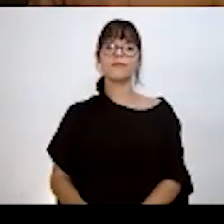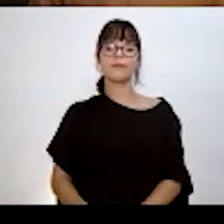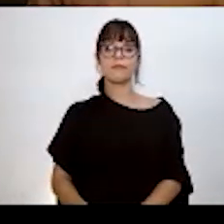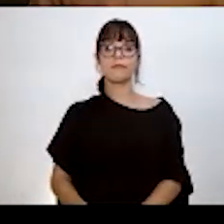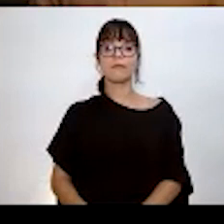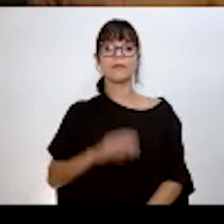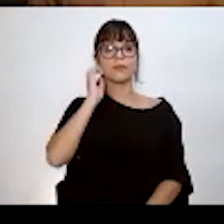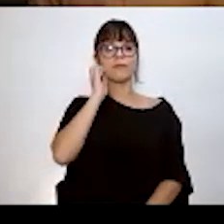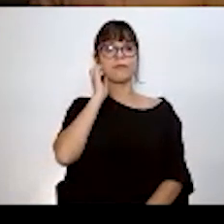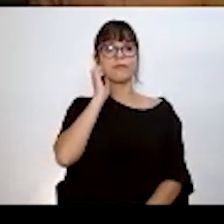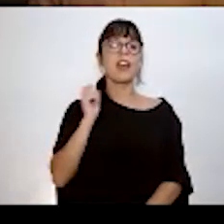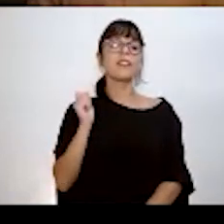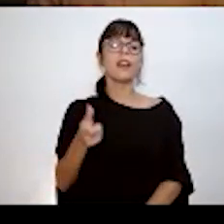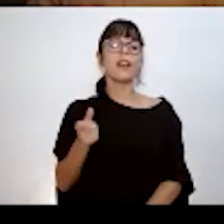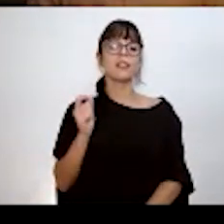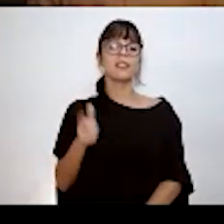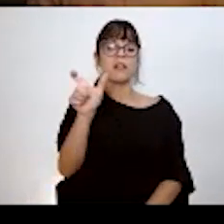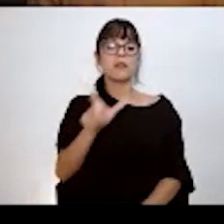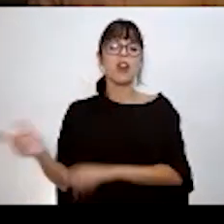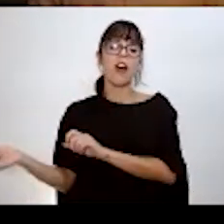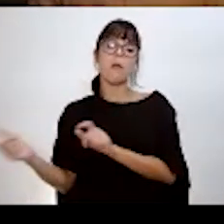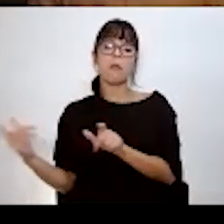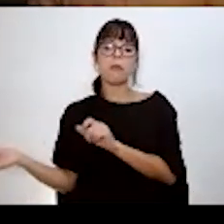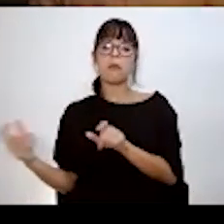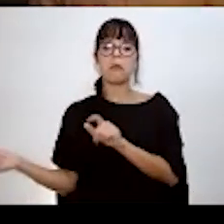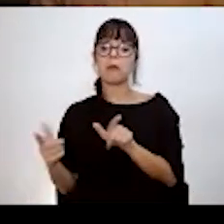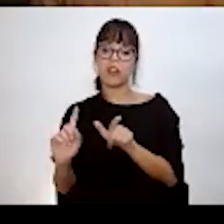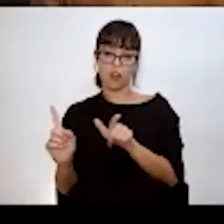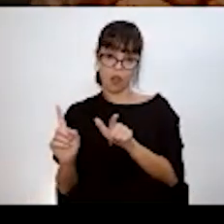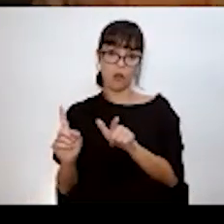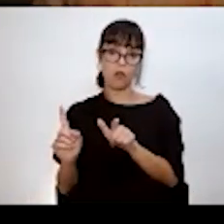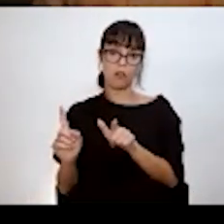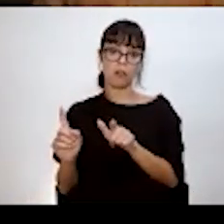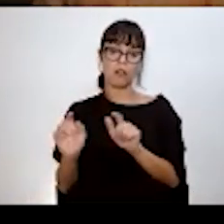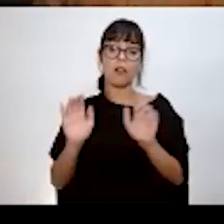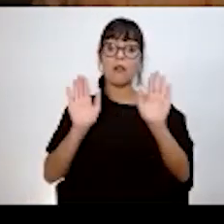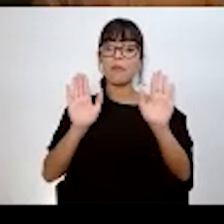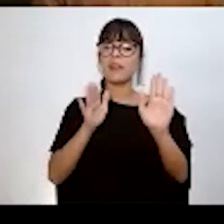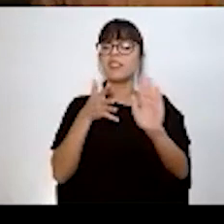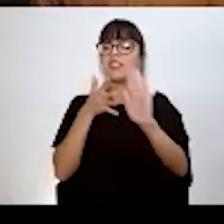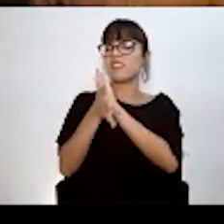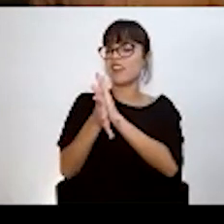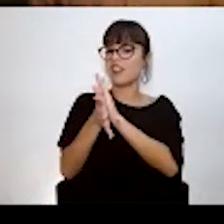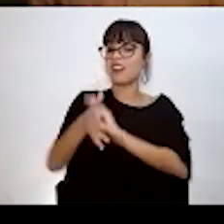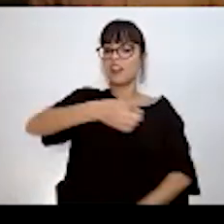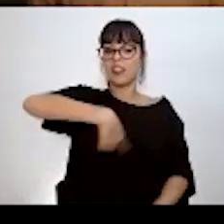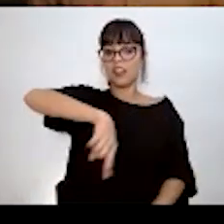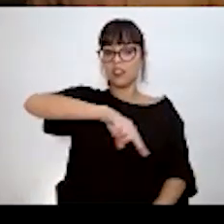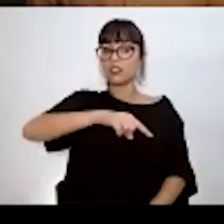habituales, frecuentes o regulares con los territorios continentales. Pero eso no significa que vivieran aisladas durante todo el